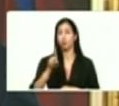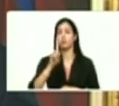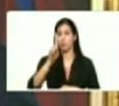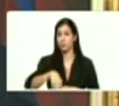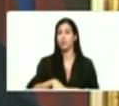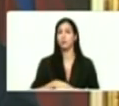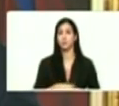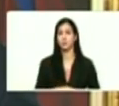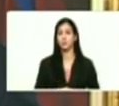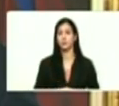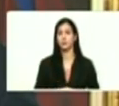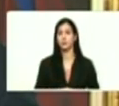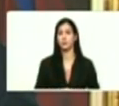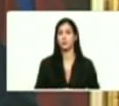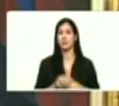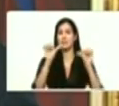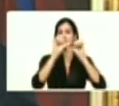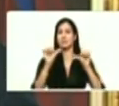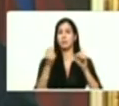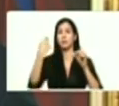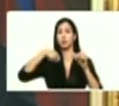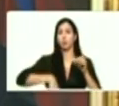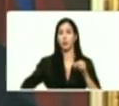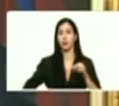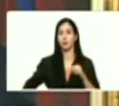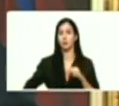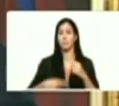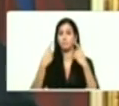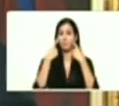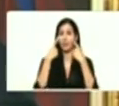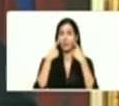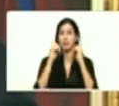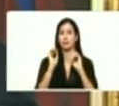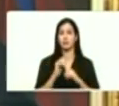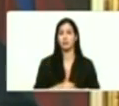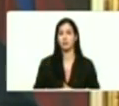también con el sistema salarial pendiente